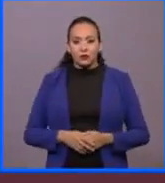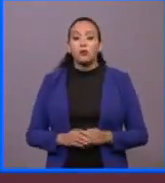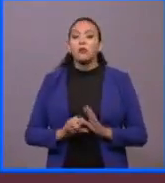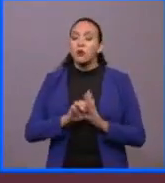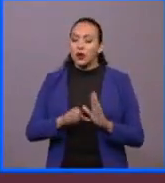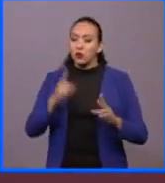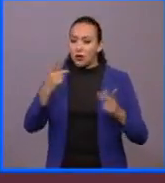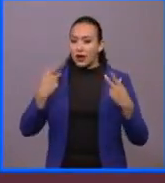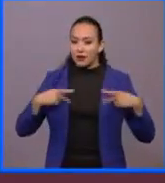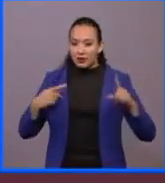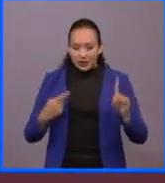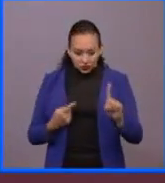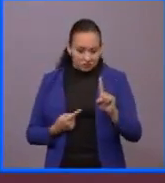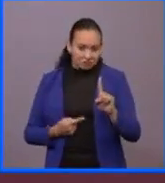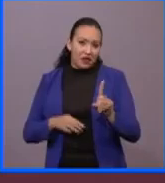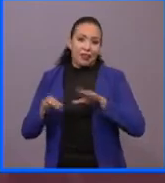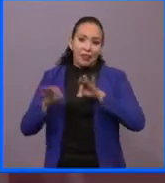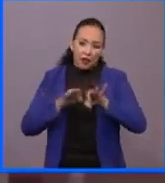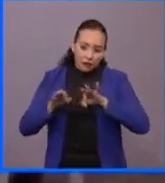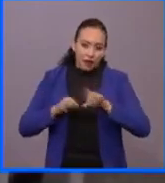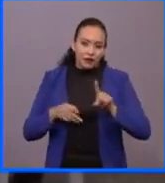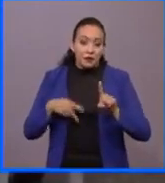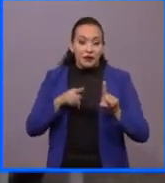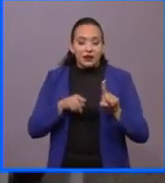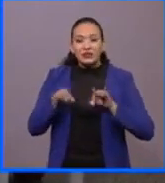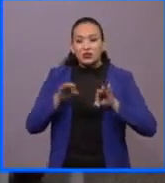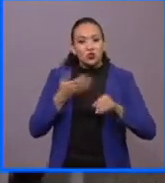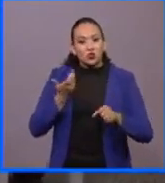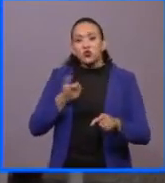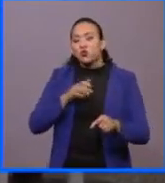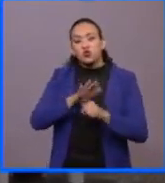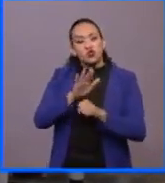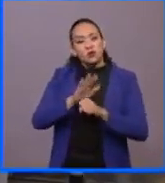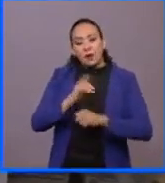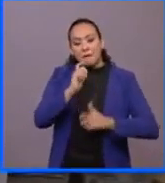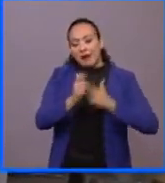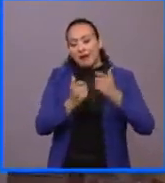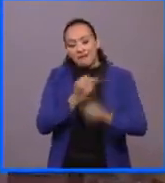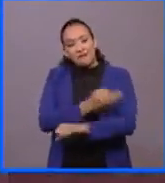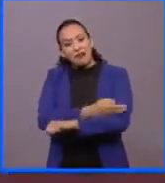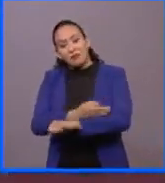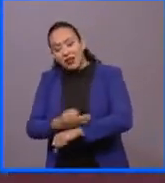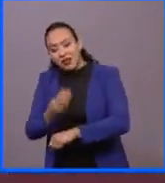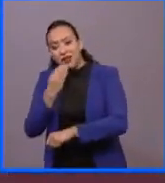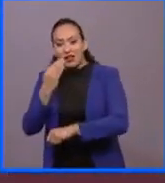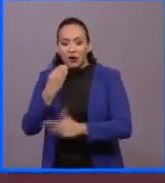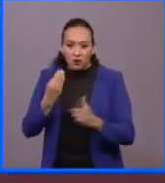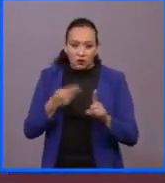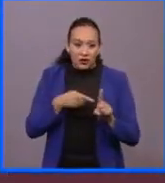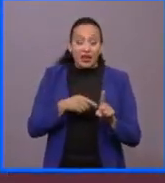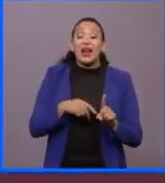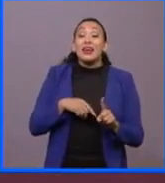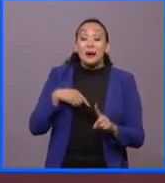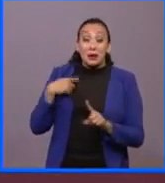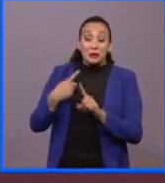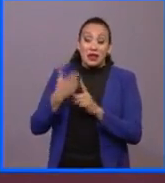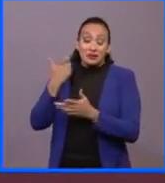una capacidad económica suficiente a partir de quien tenga verdadera capacidad contributiva.